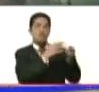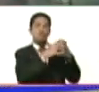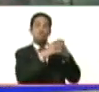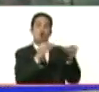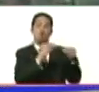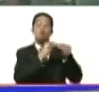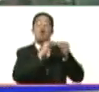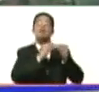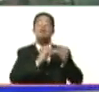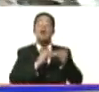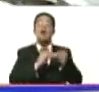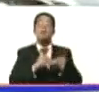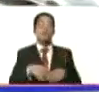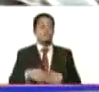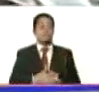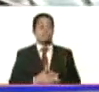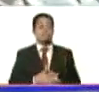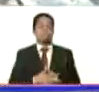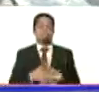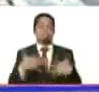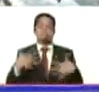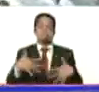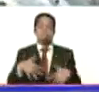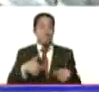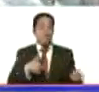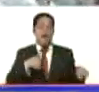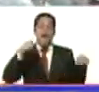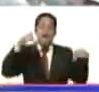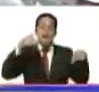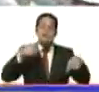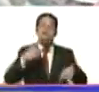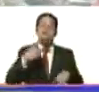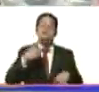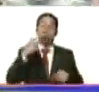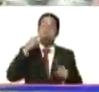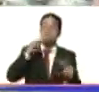Darío, viva, Darío. Aquí está el pueblo viéndote.